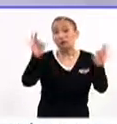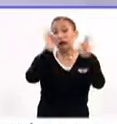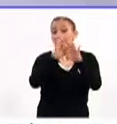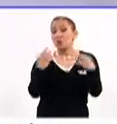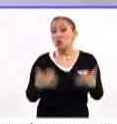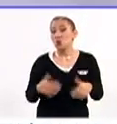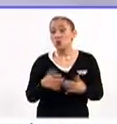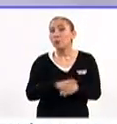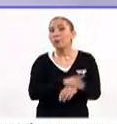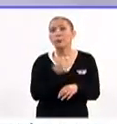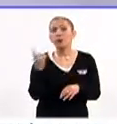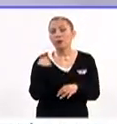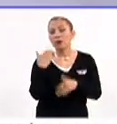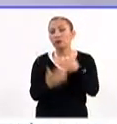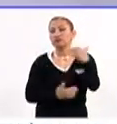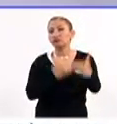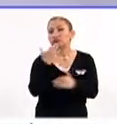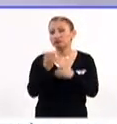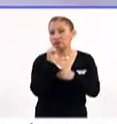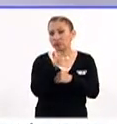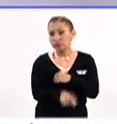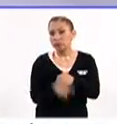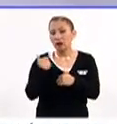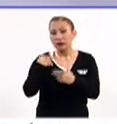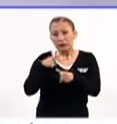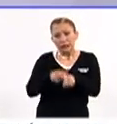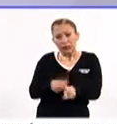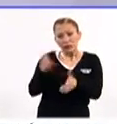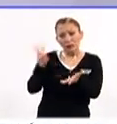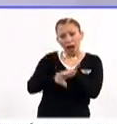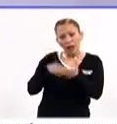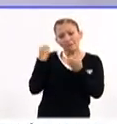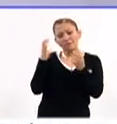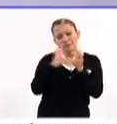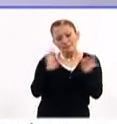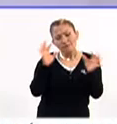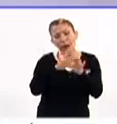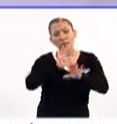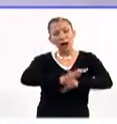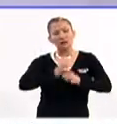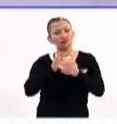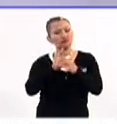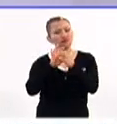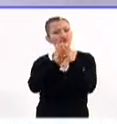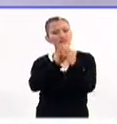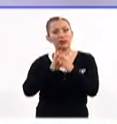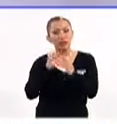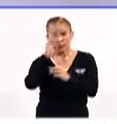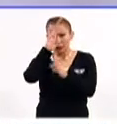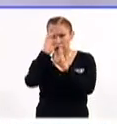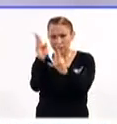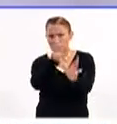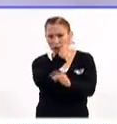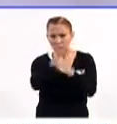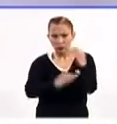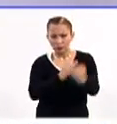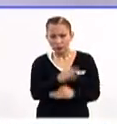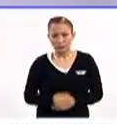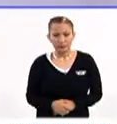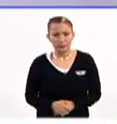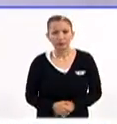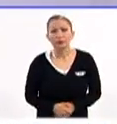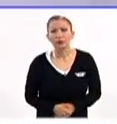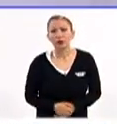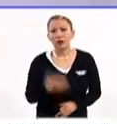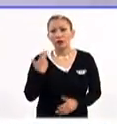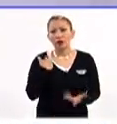importancia vital para el progreso de la misma, manteniendo unos valores que hacen más fuerte la convivencia y el respeto entre todos. Tras